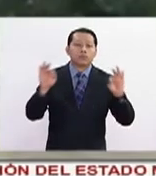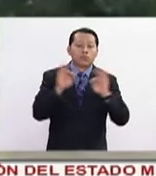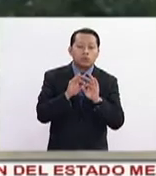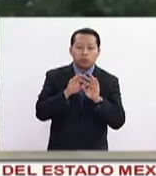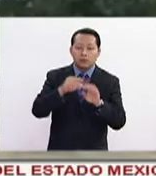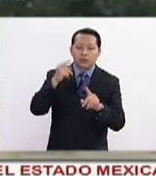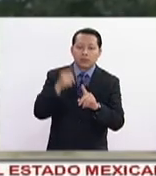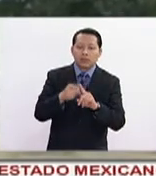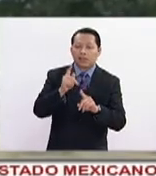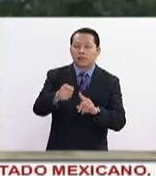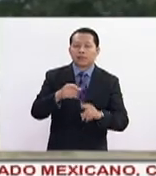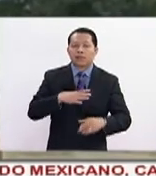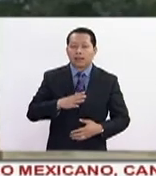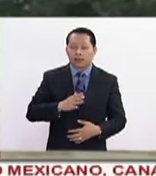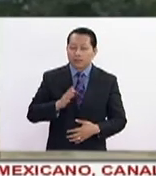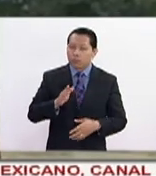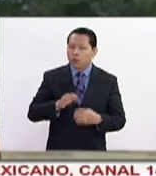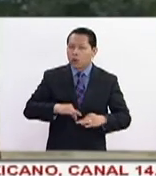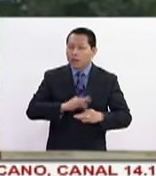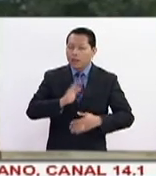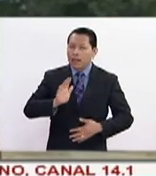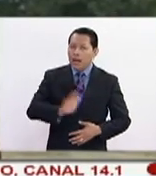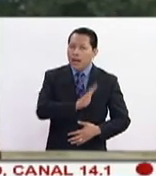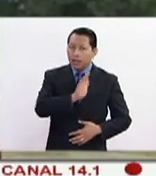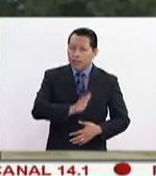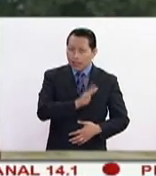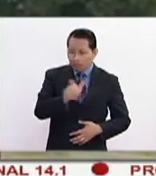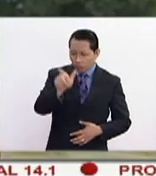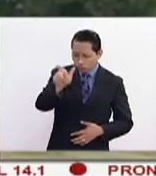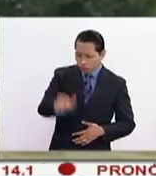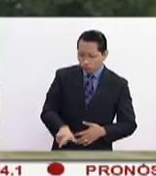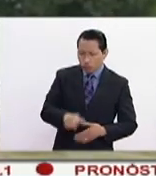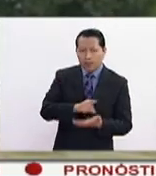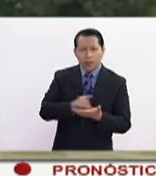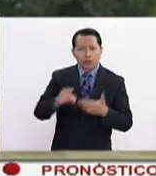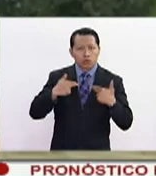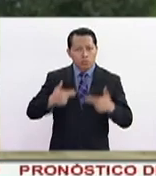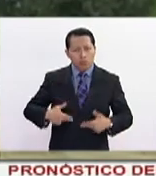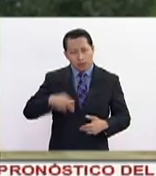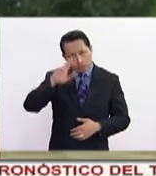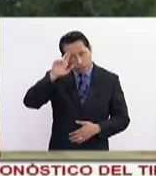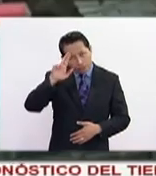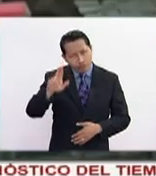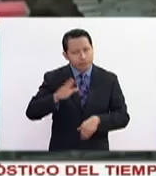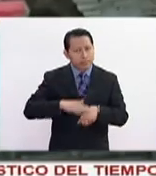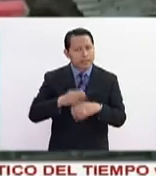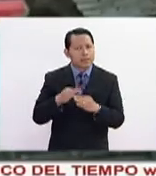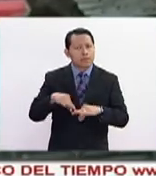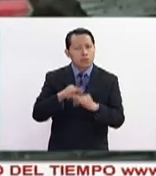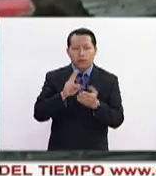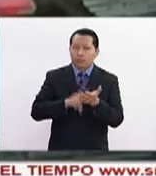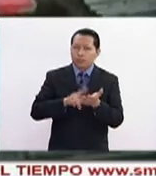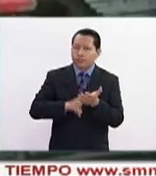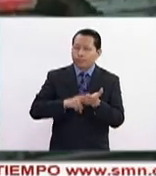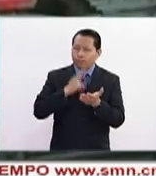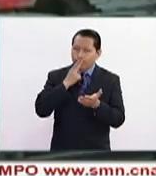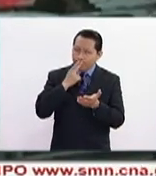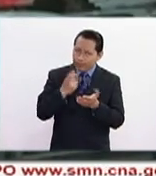la calidad de derecho humano que tienen las personas. Y creo que esto es una de las cosas más